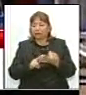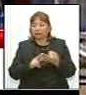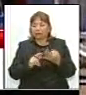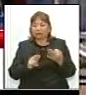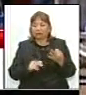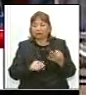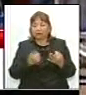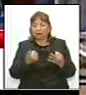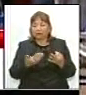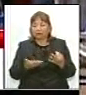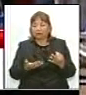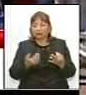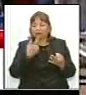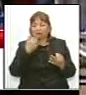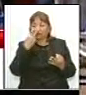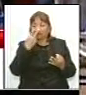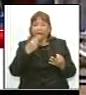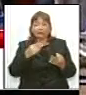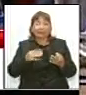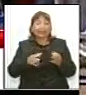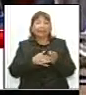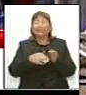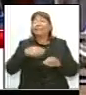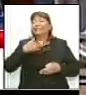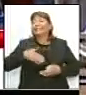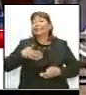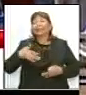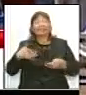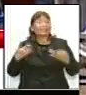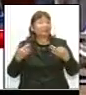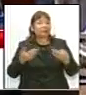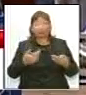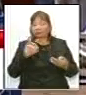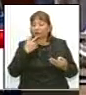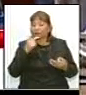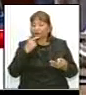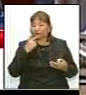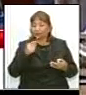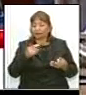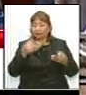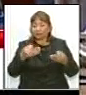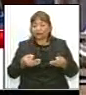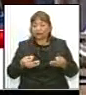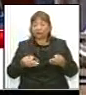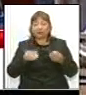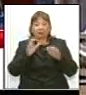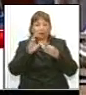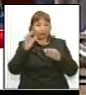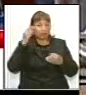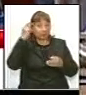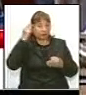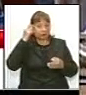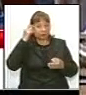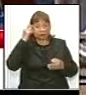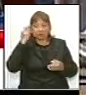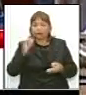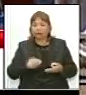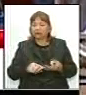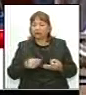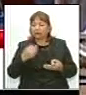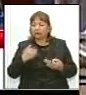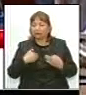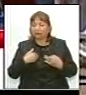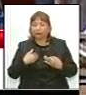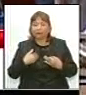Otros que ahora veo que se rasgan las vestiduras y que yo ahí sí lo tomo como un cálculo político, porque tenemos